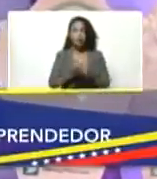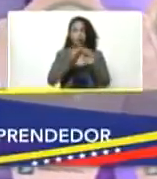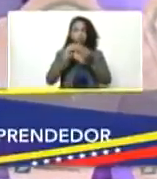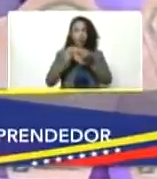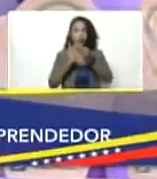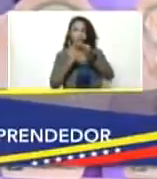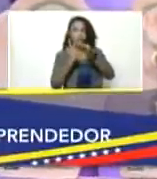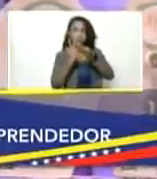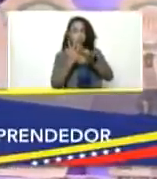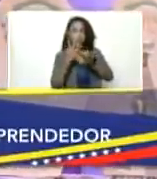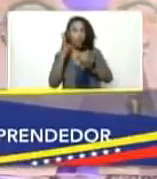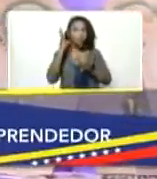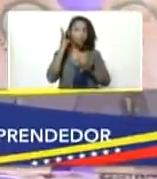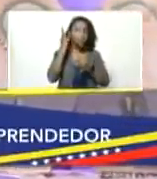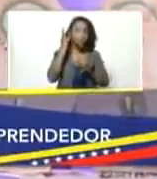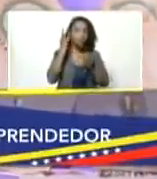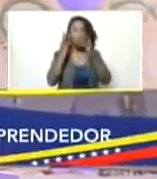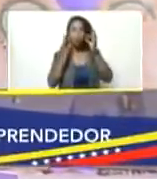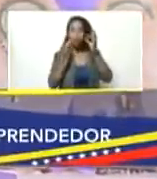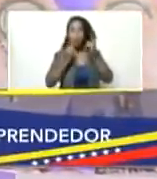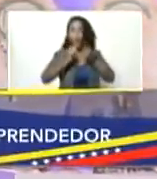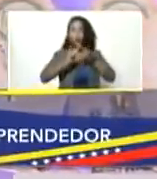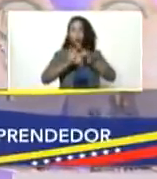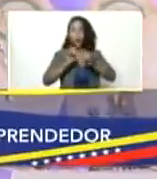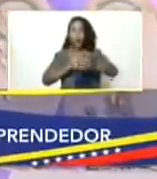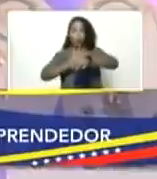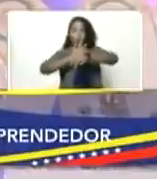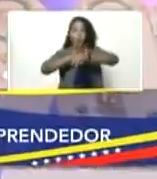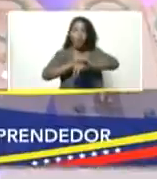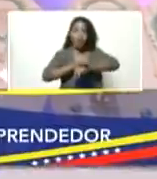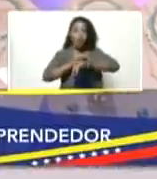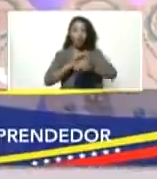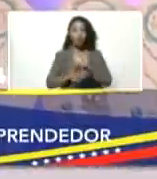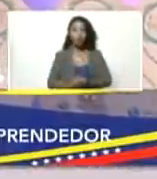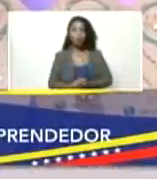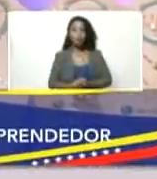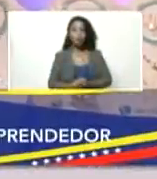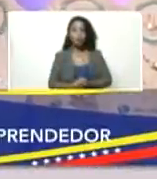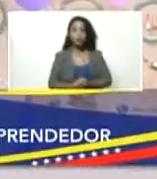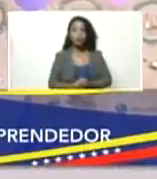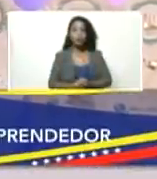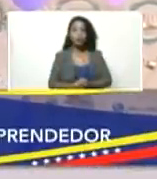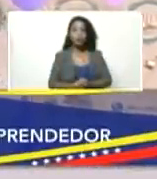orfebrería y cositas, zarcillos,